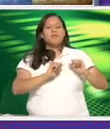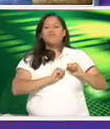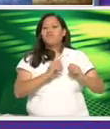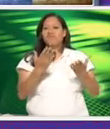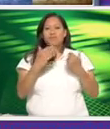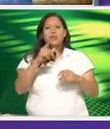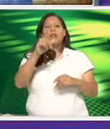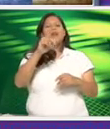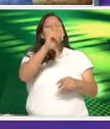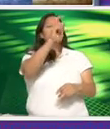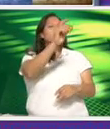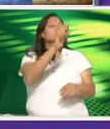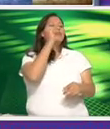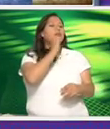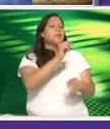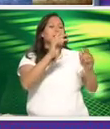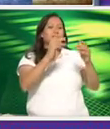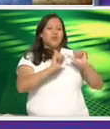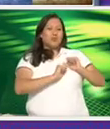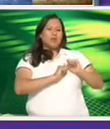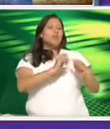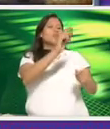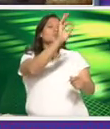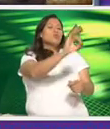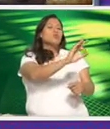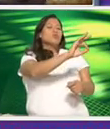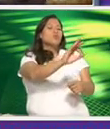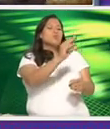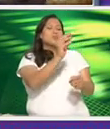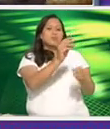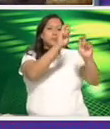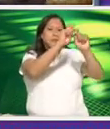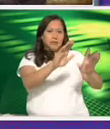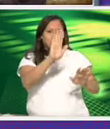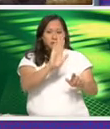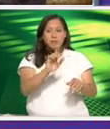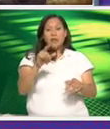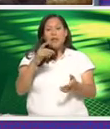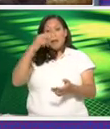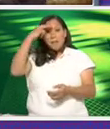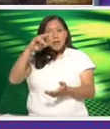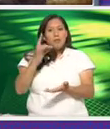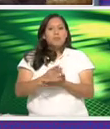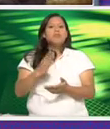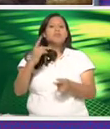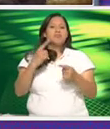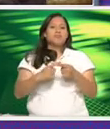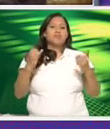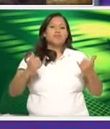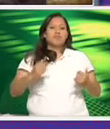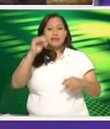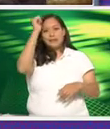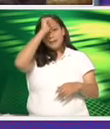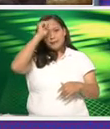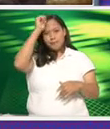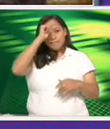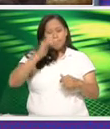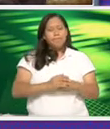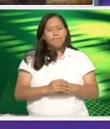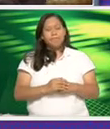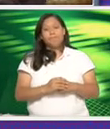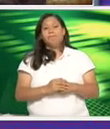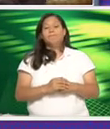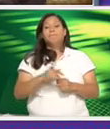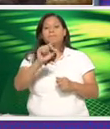sacerdotes que daban las bendiciones en los ejércitos y demás, pero México es el único caso que tiene sacerdotes caudillos. ¿Y esto a qué se debe? La gente